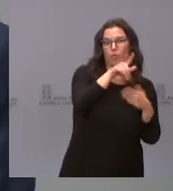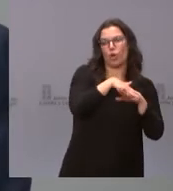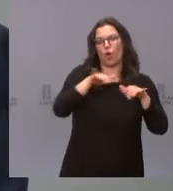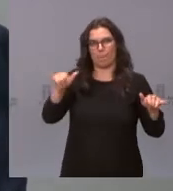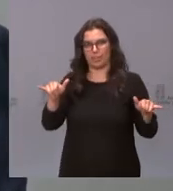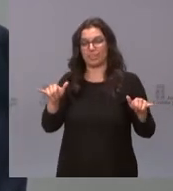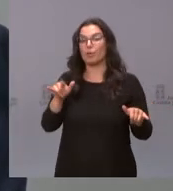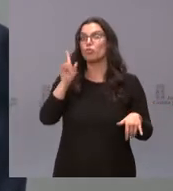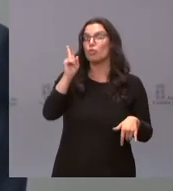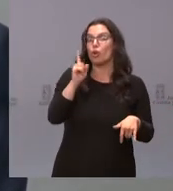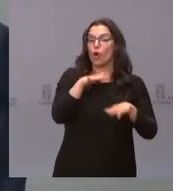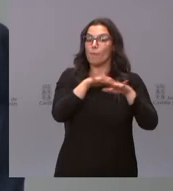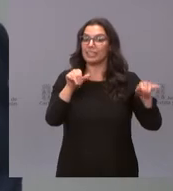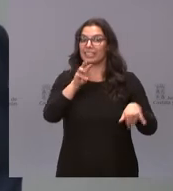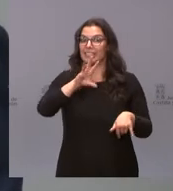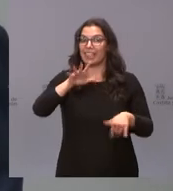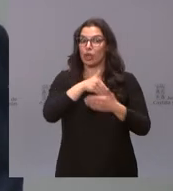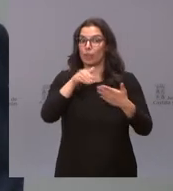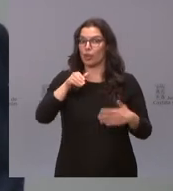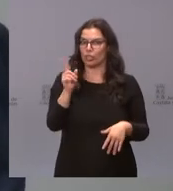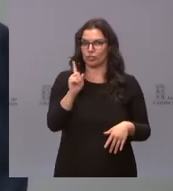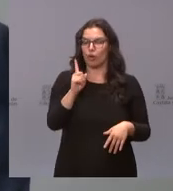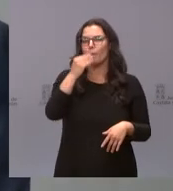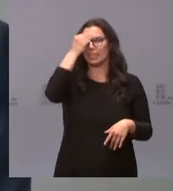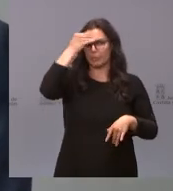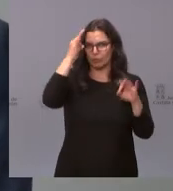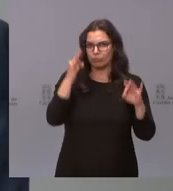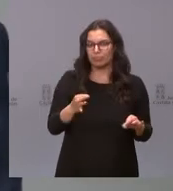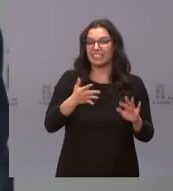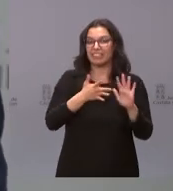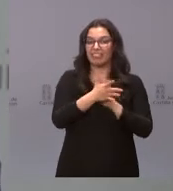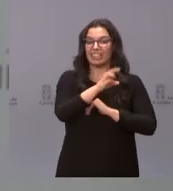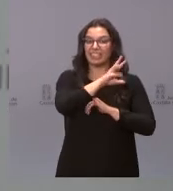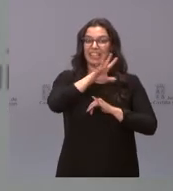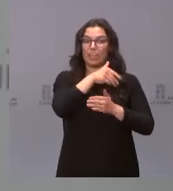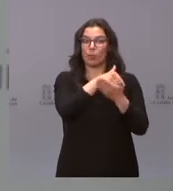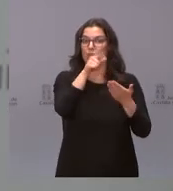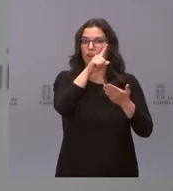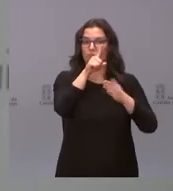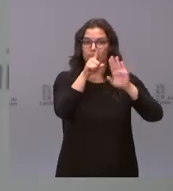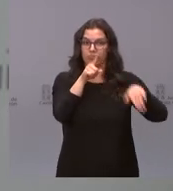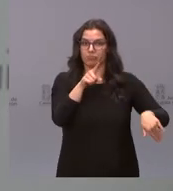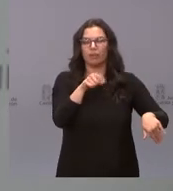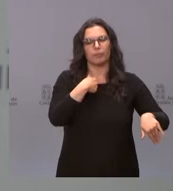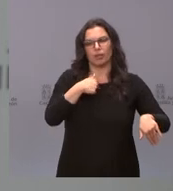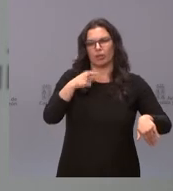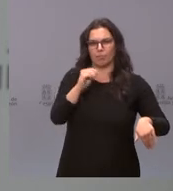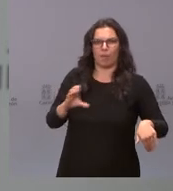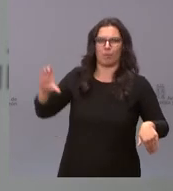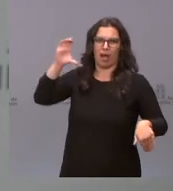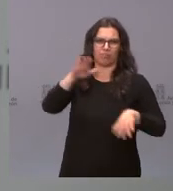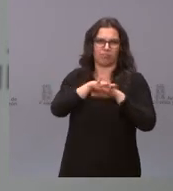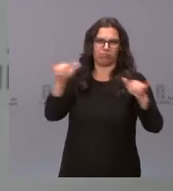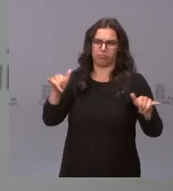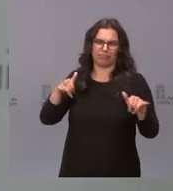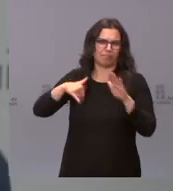estos 35 millones sino que estamos convencidos que va a permitir el incremento de la recaudación en muchísimo